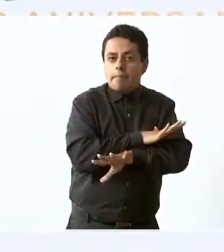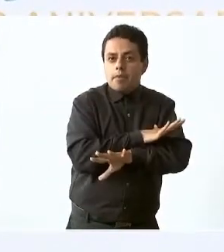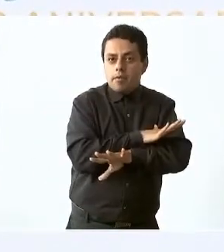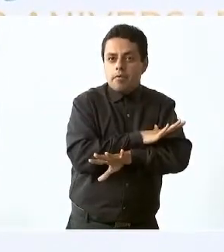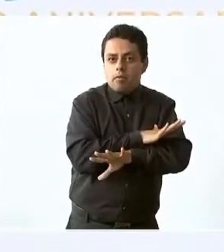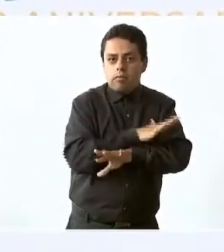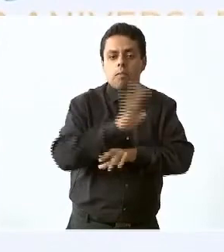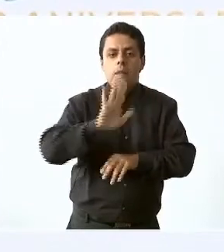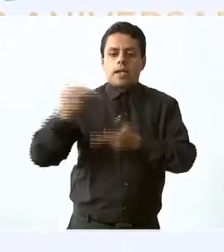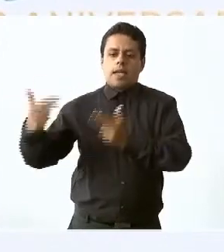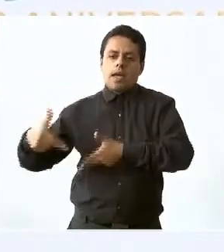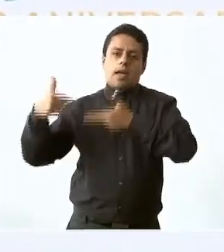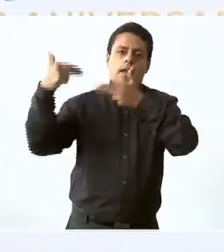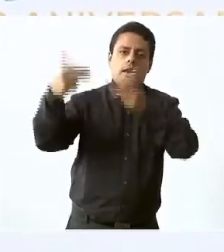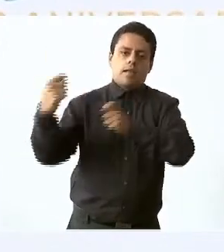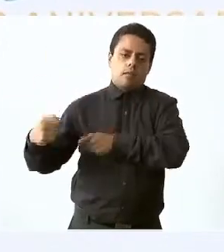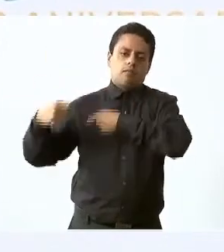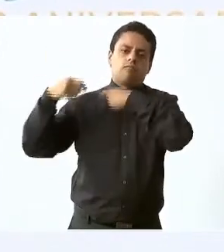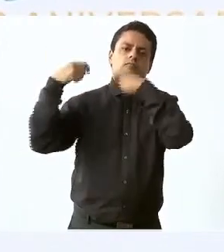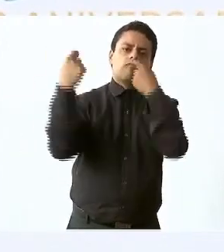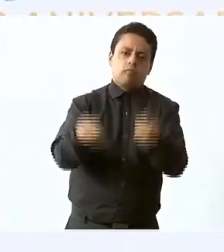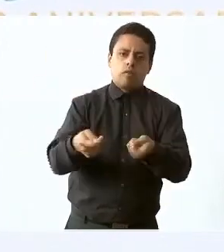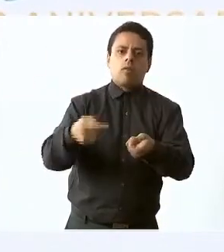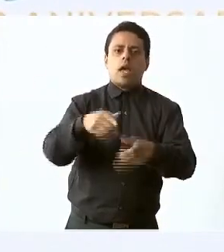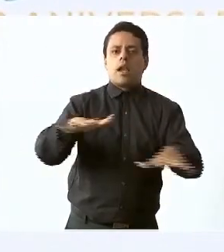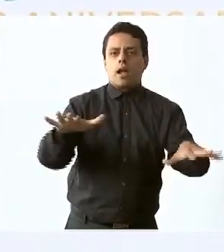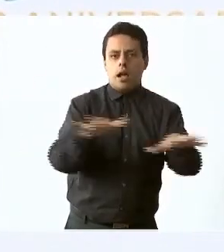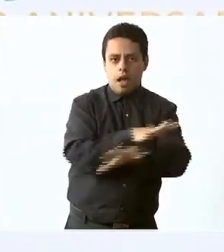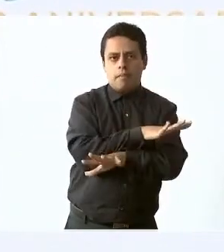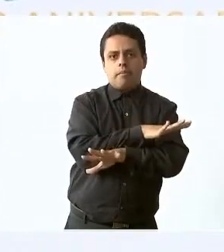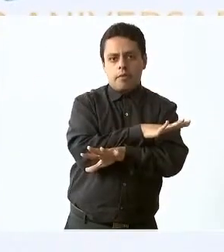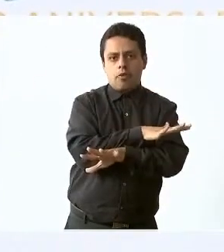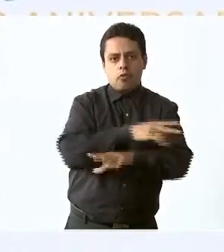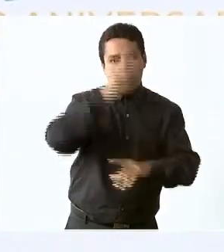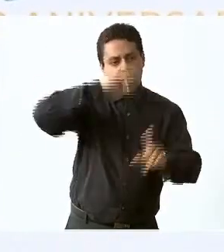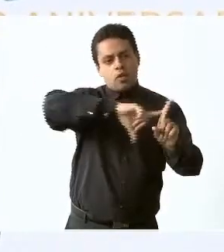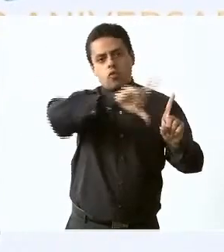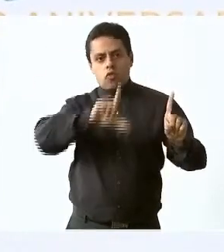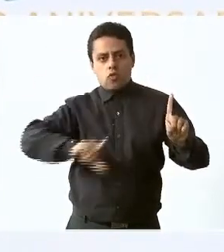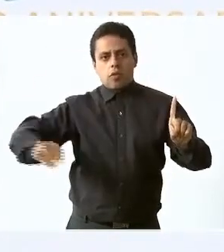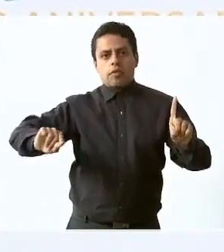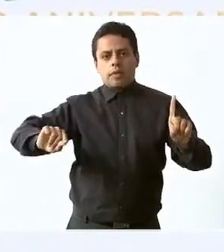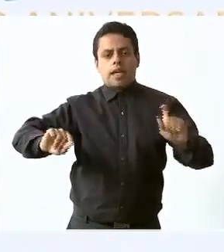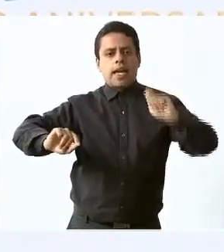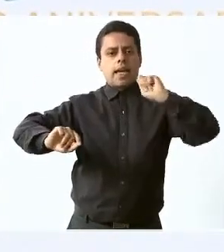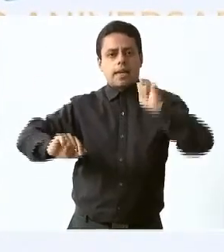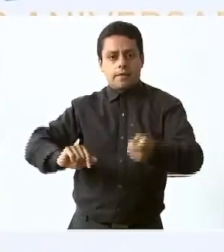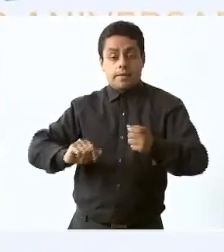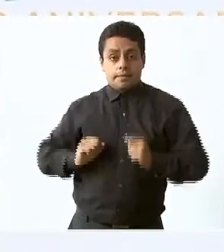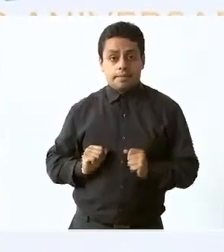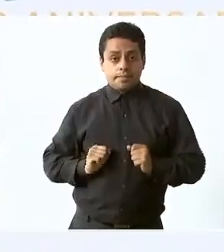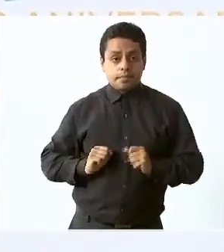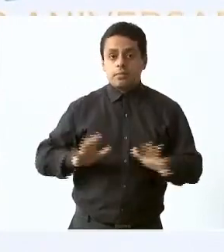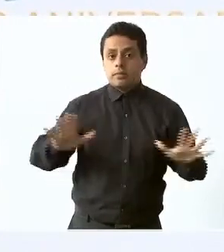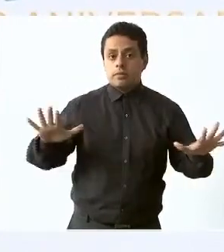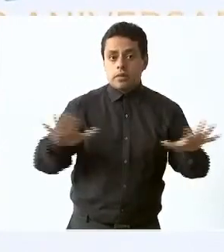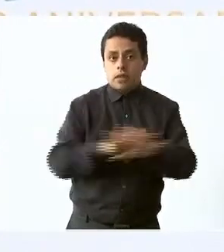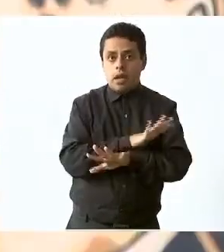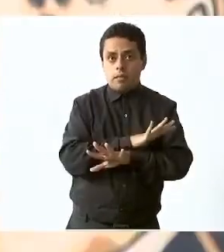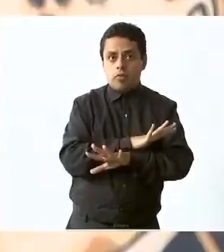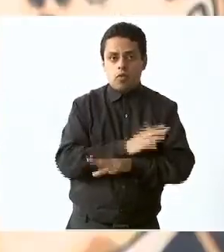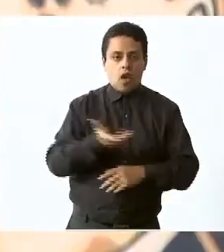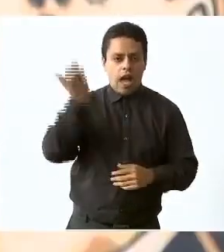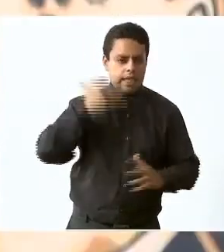herencia simbólica de una etapa de transición nacional. Me refiero al tránsito de la lucha